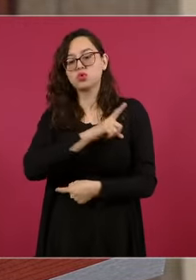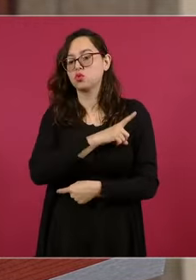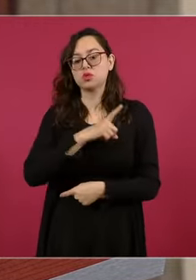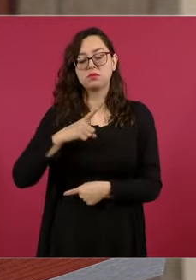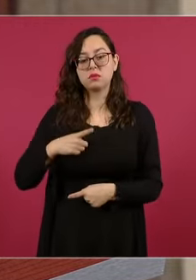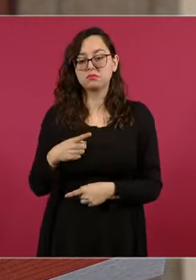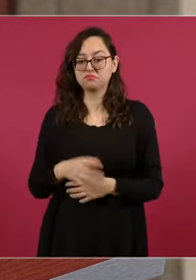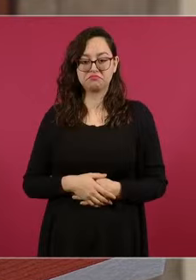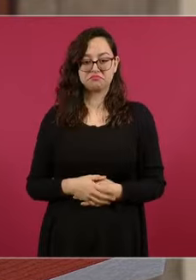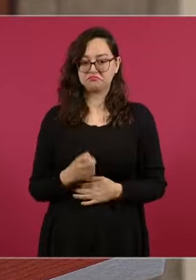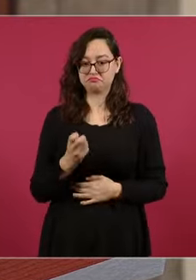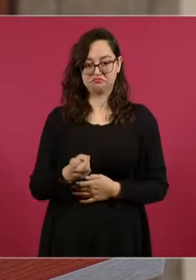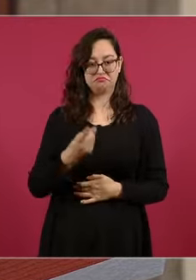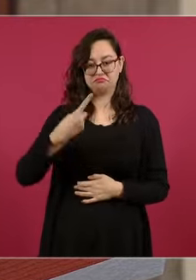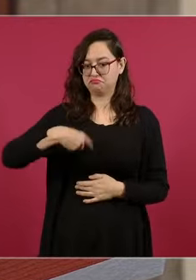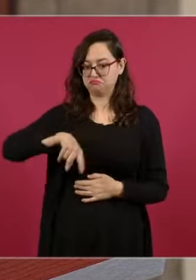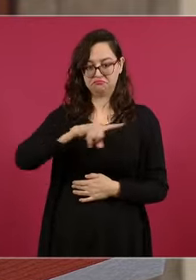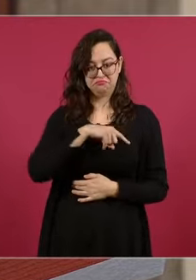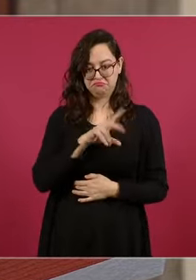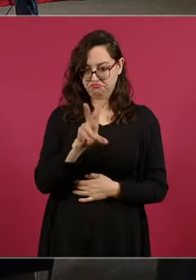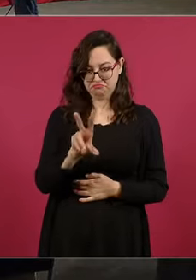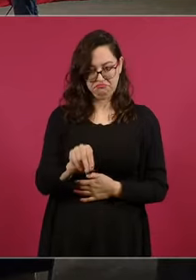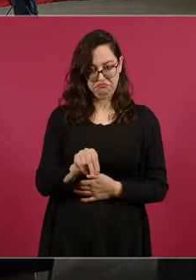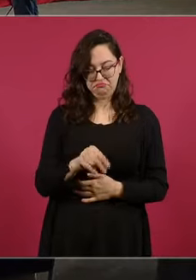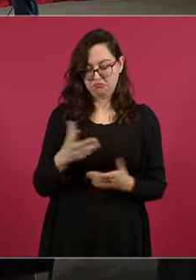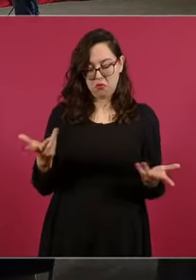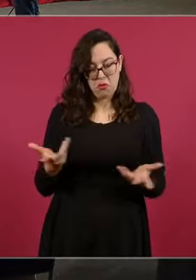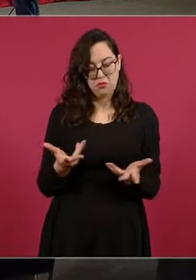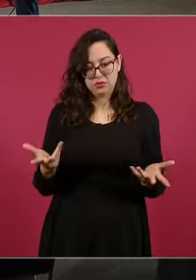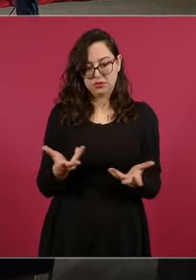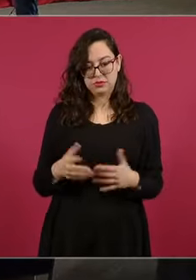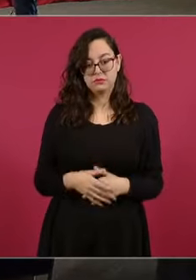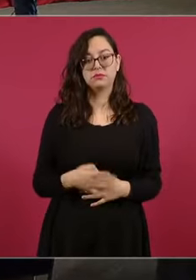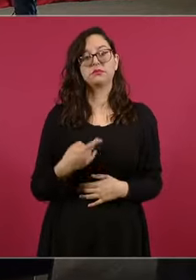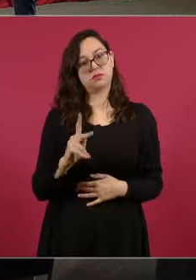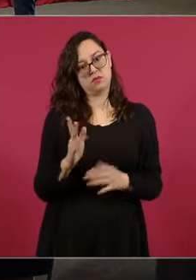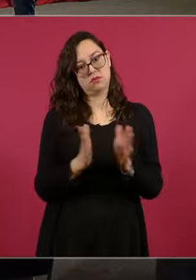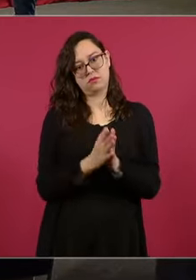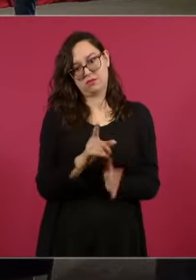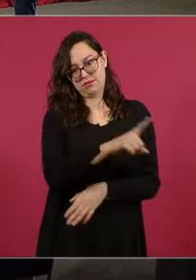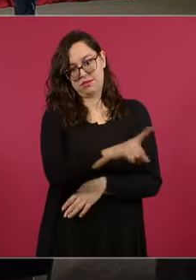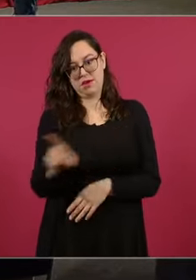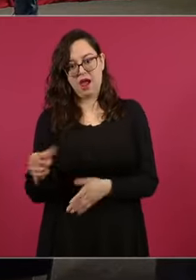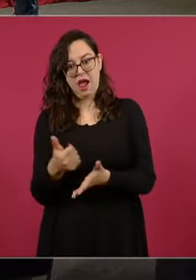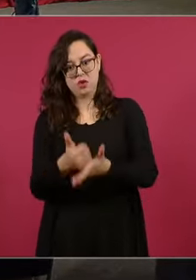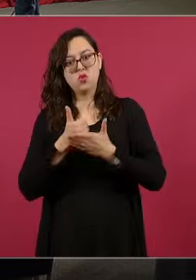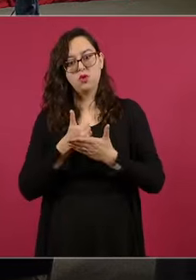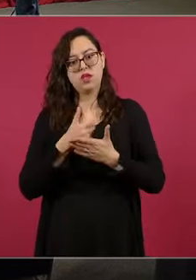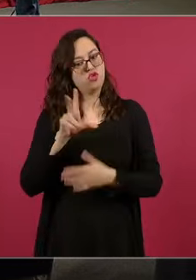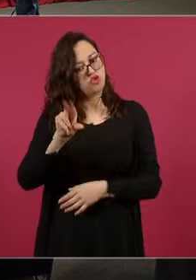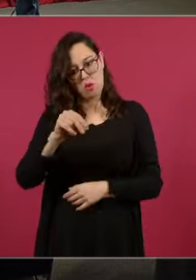No estamos hablando de eso. De todas maneras, ayuden, ¿no?